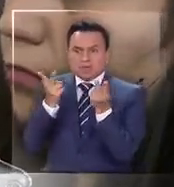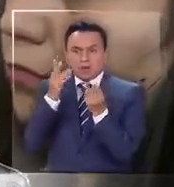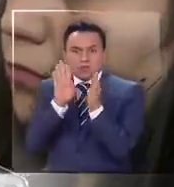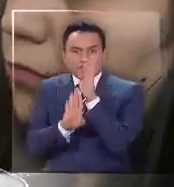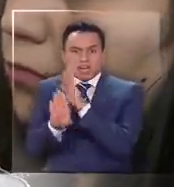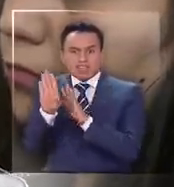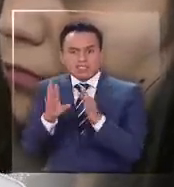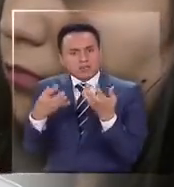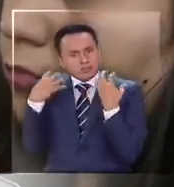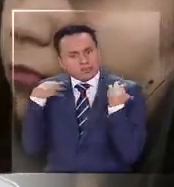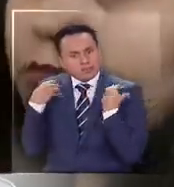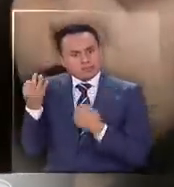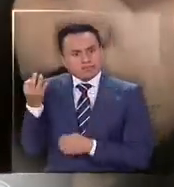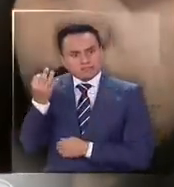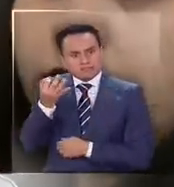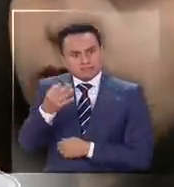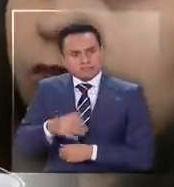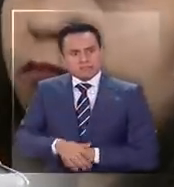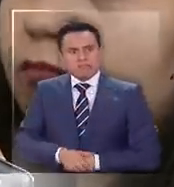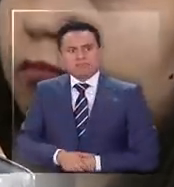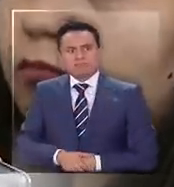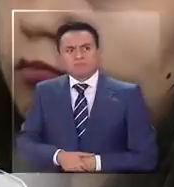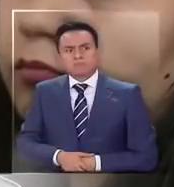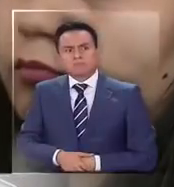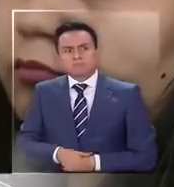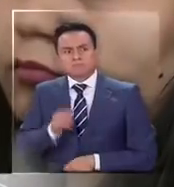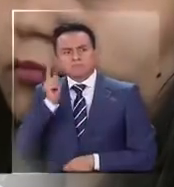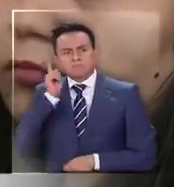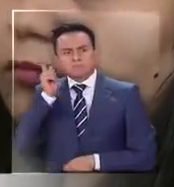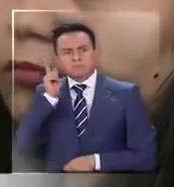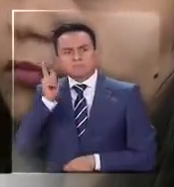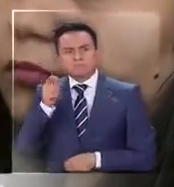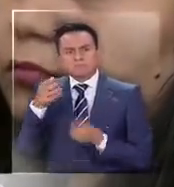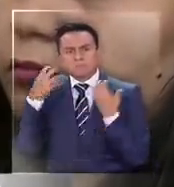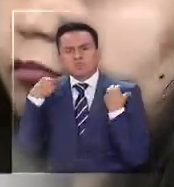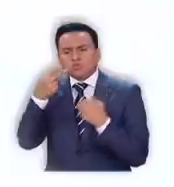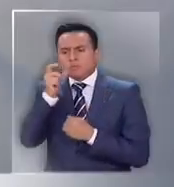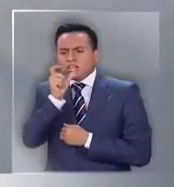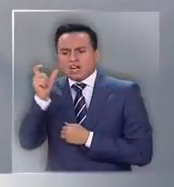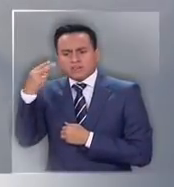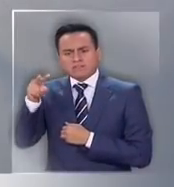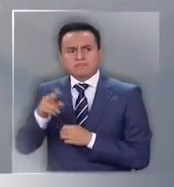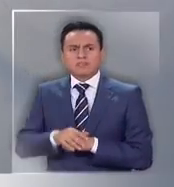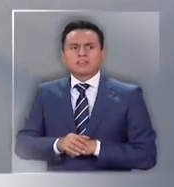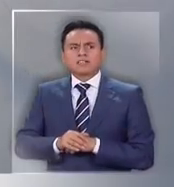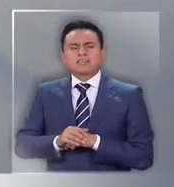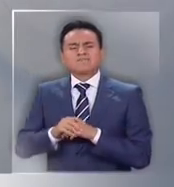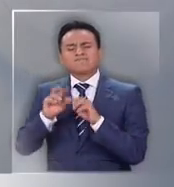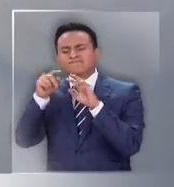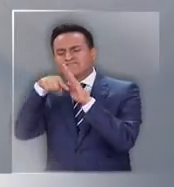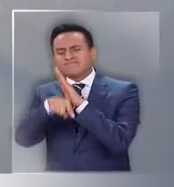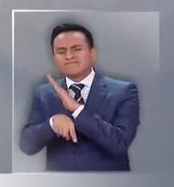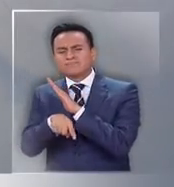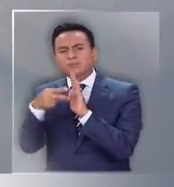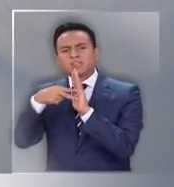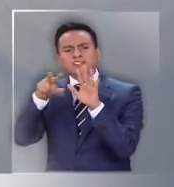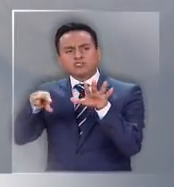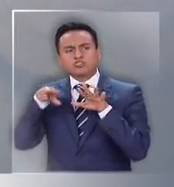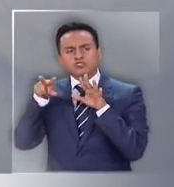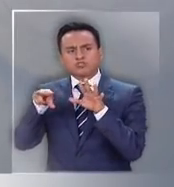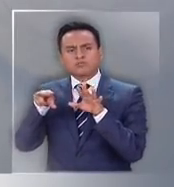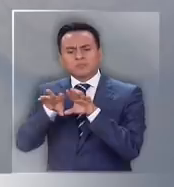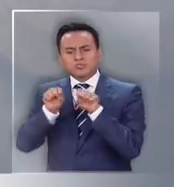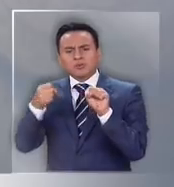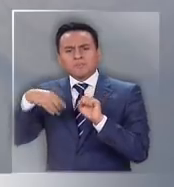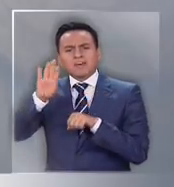prudencia y a la responsabilidad. Entonces que se rija por sus propias palabras. El detalle muestra que solo el 2018 hay compromisos